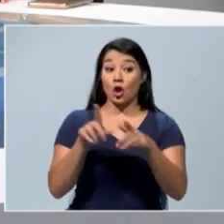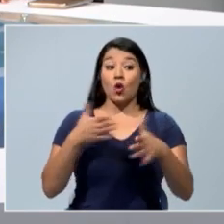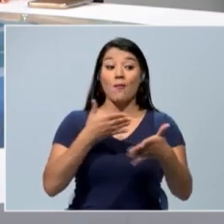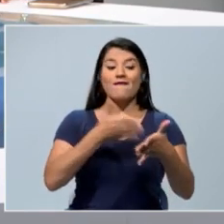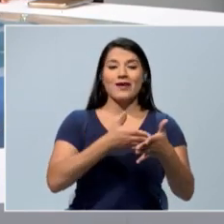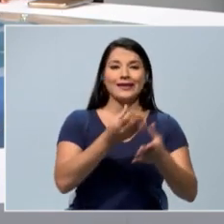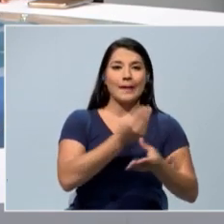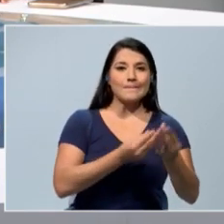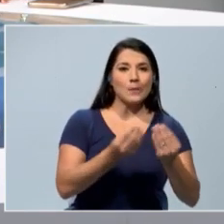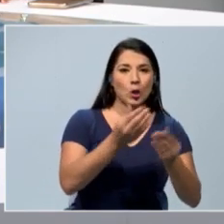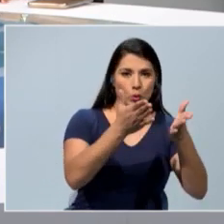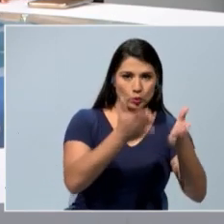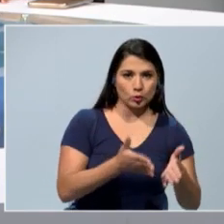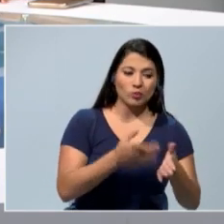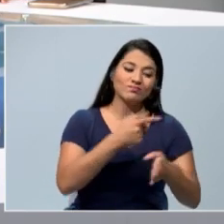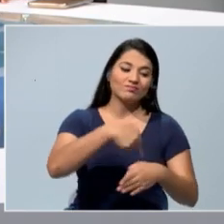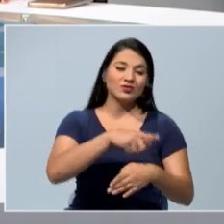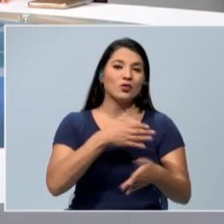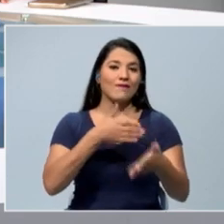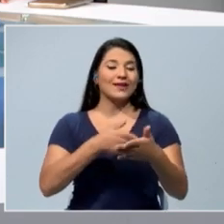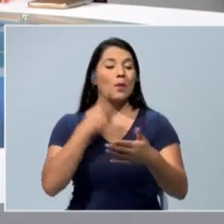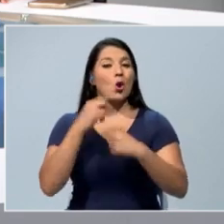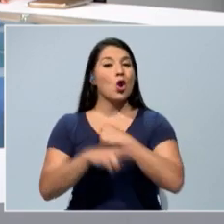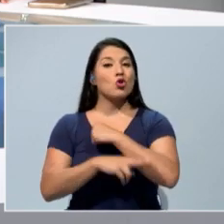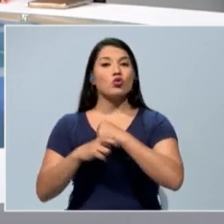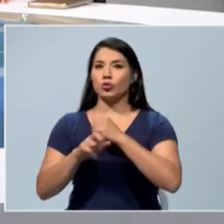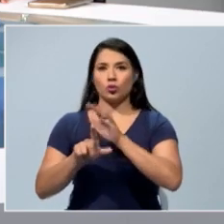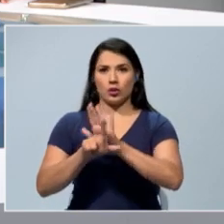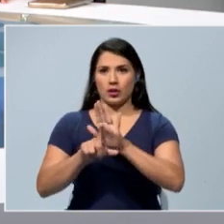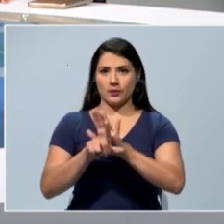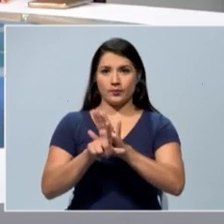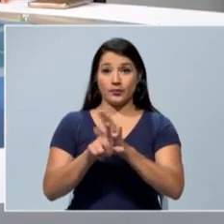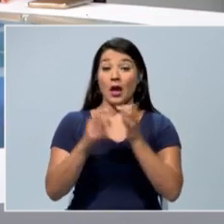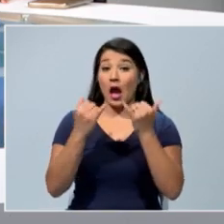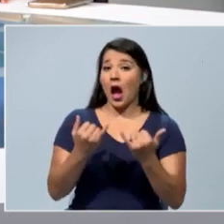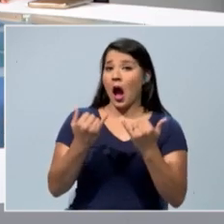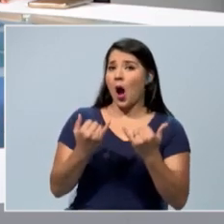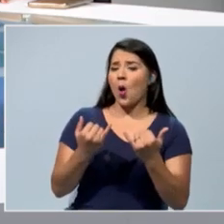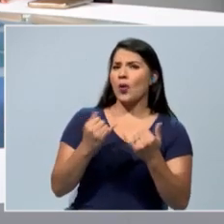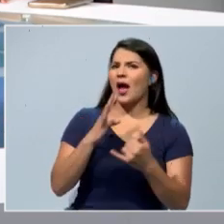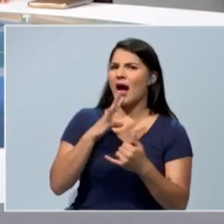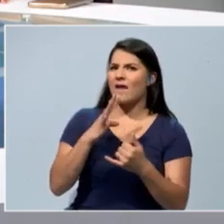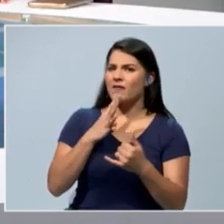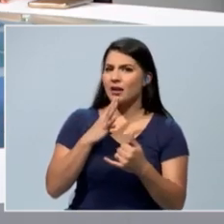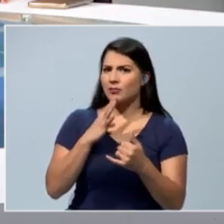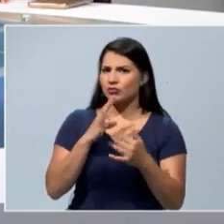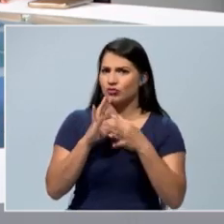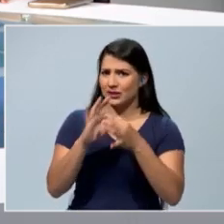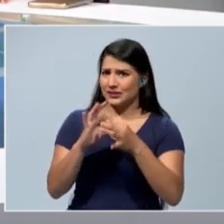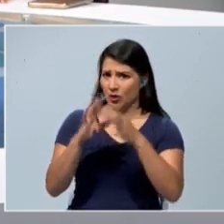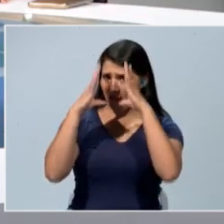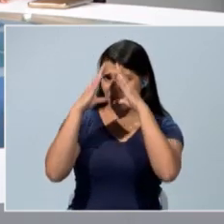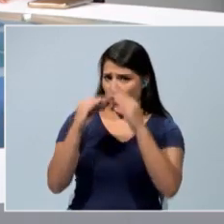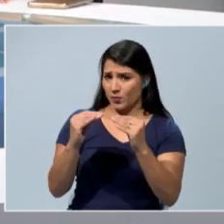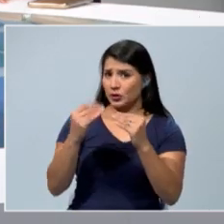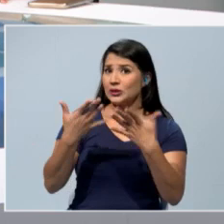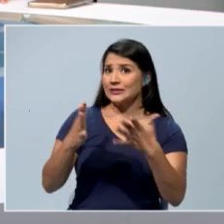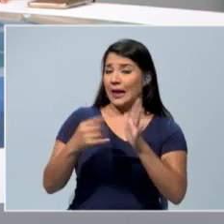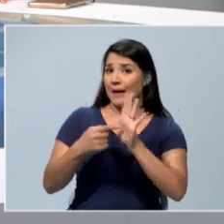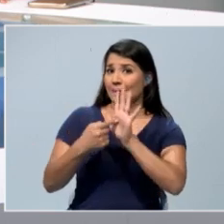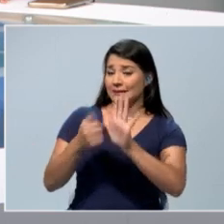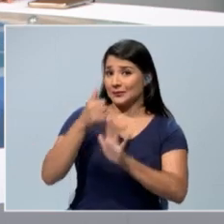raíz de los derrames de combustible por estas tomas ilegales. Hacemos un pequeño repasito, Eisel, sobre los datos que ya hemos presentado. Así es,